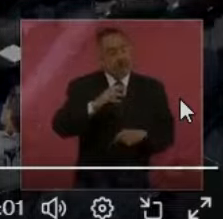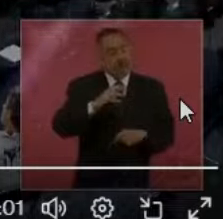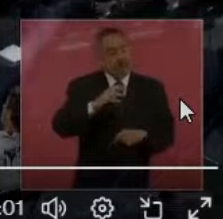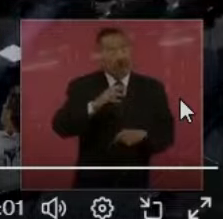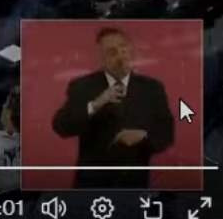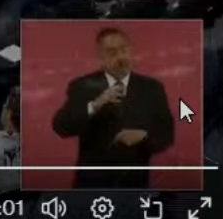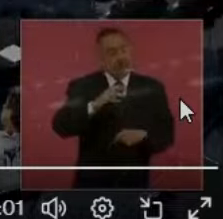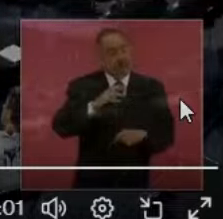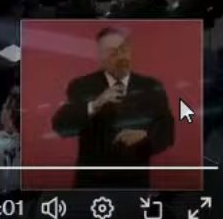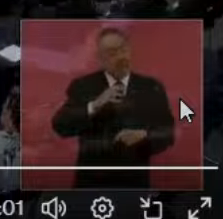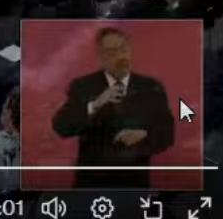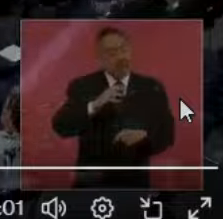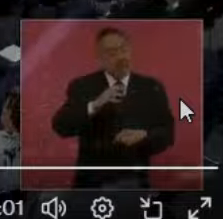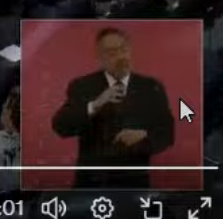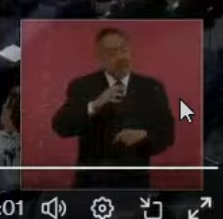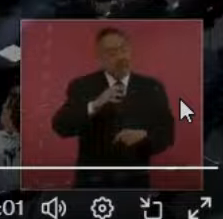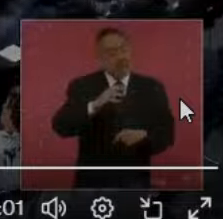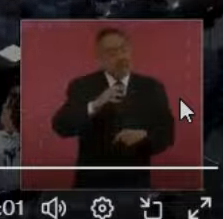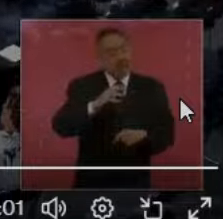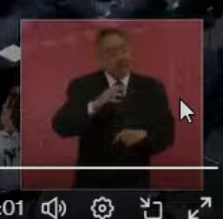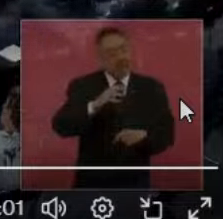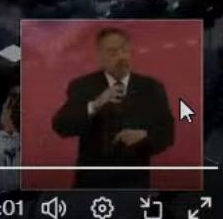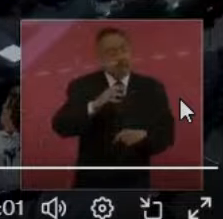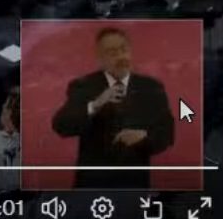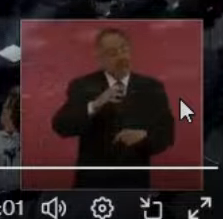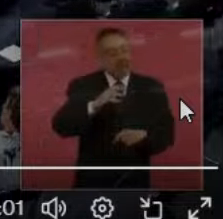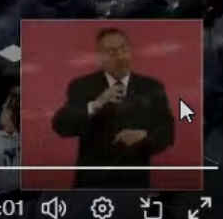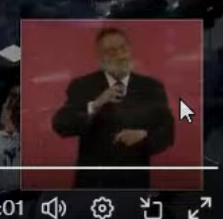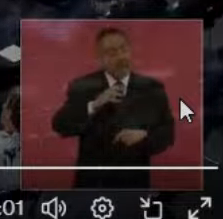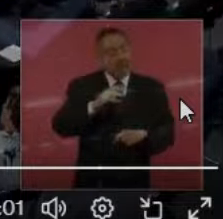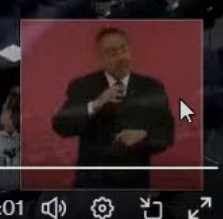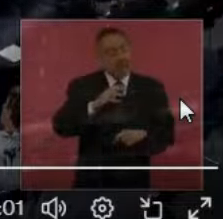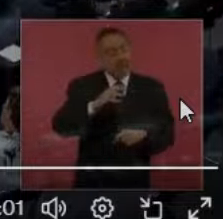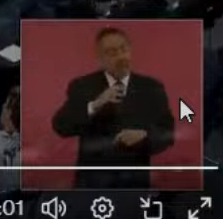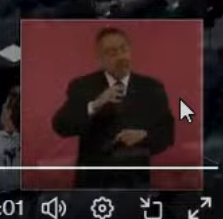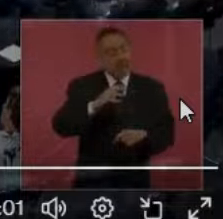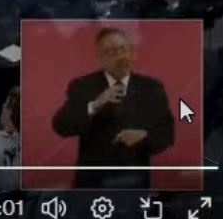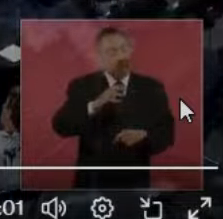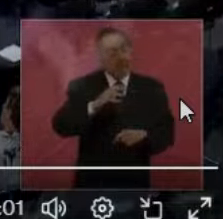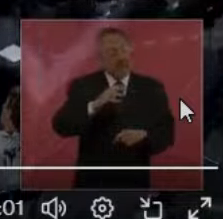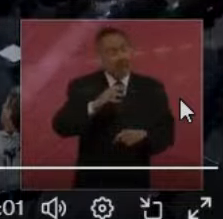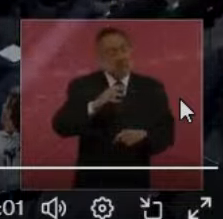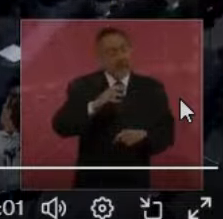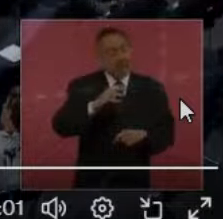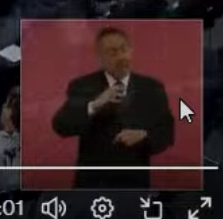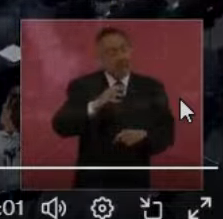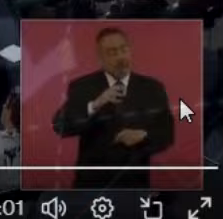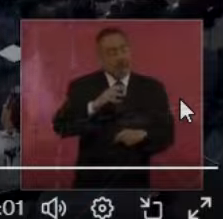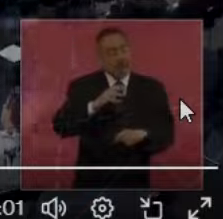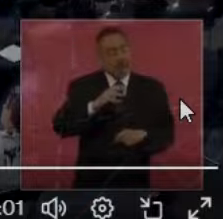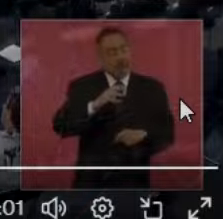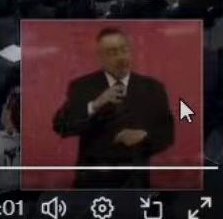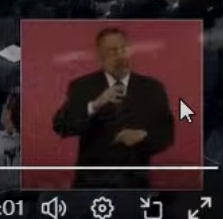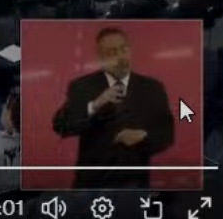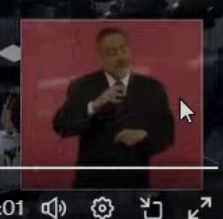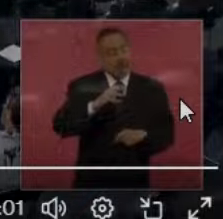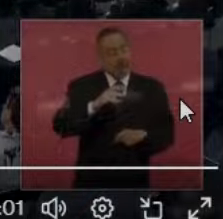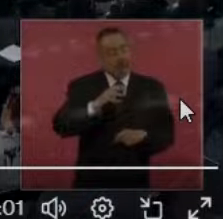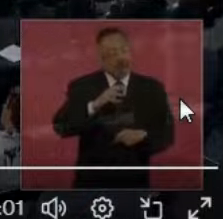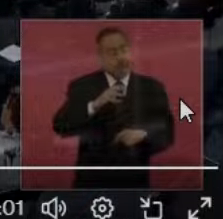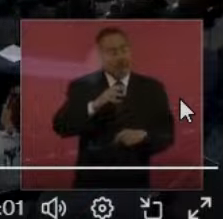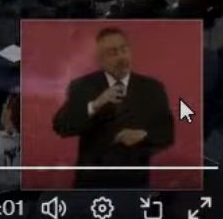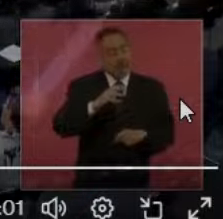bienestar.com.mx Y de paso pues te recuerdo que van a estar muy enojados los dueños de las